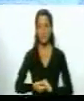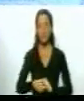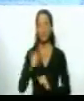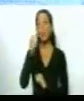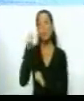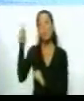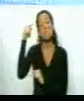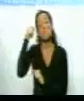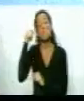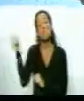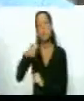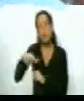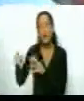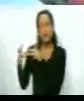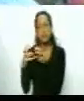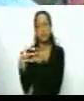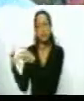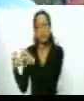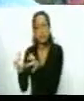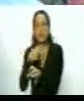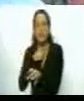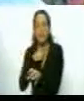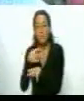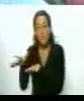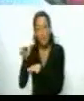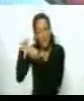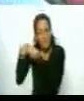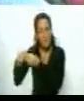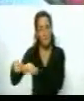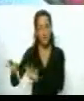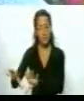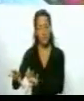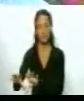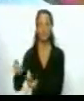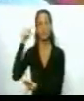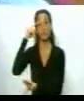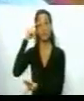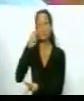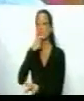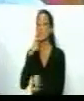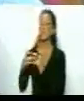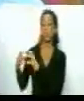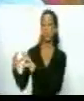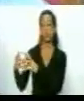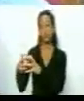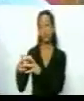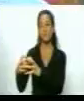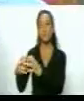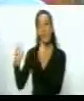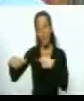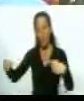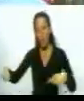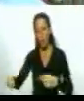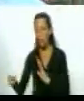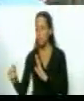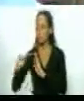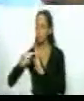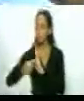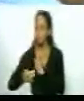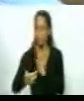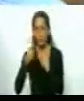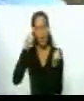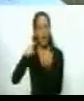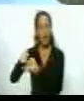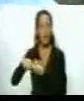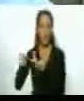una discusión provechosa y esencialmente breve para poder tener prontas definiciones y poder discutir con los compañeros tan